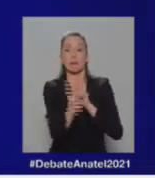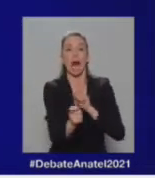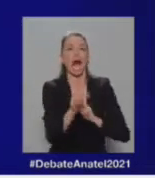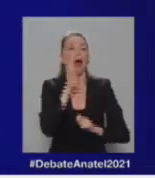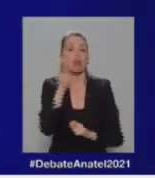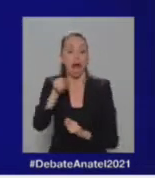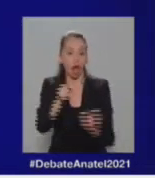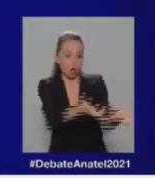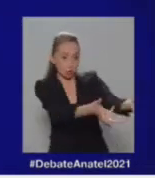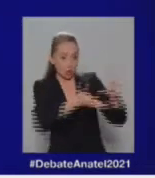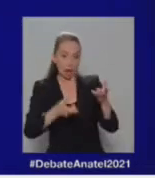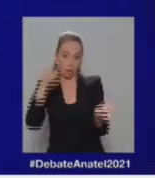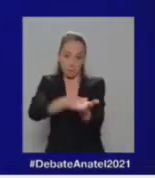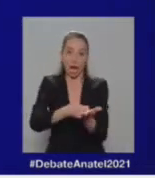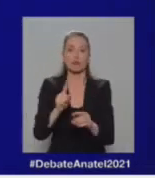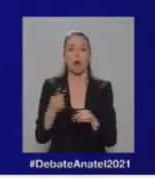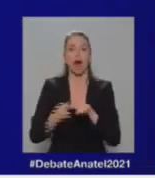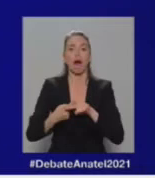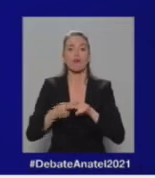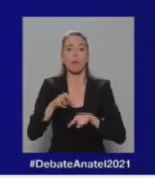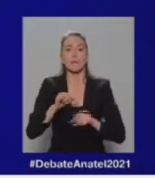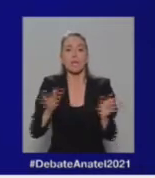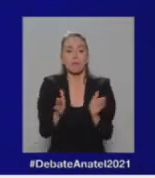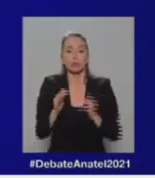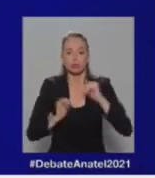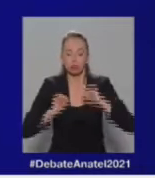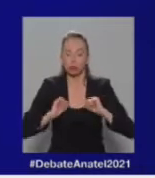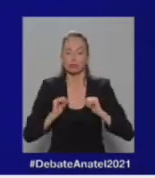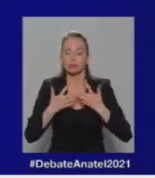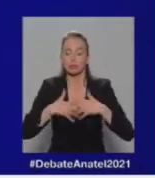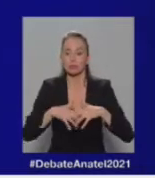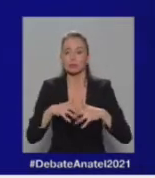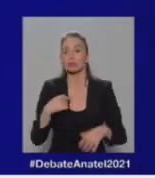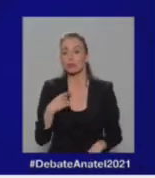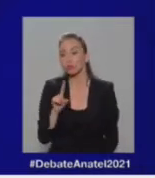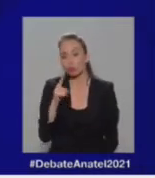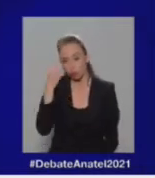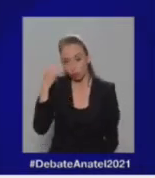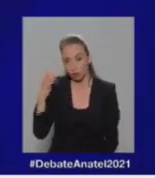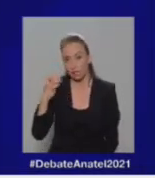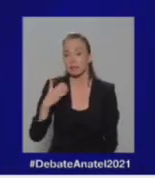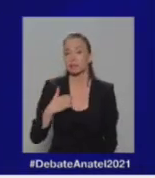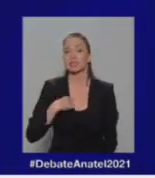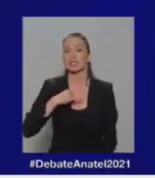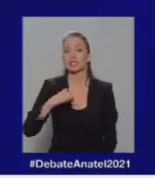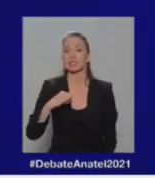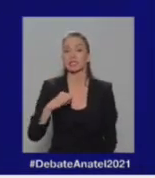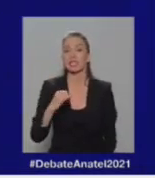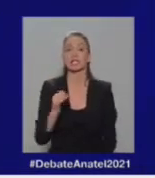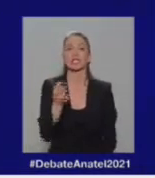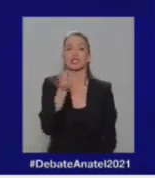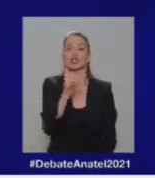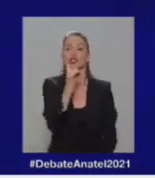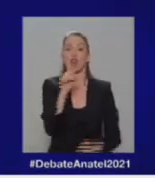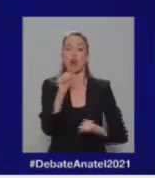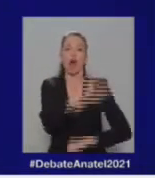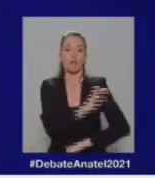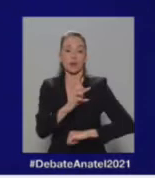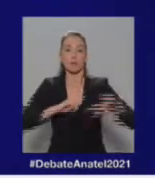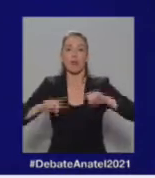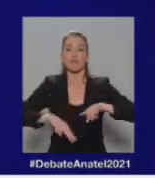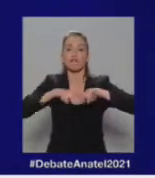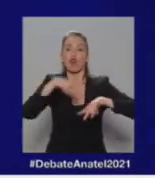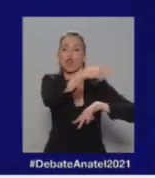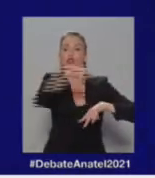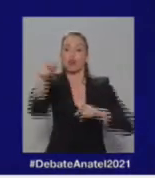¿Qué dijo José Antonio Kast, el postulante del Frente Social Cristiano, que creó su propia corriente política, el Partido Republicano?